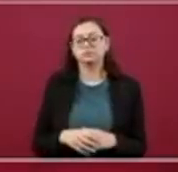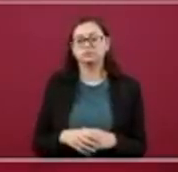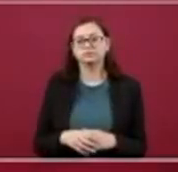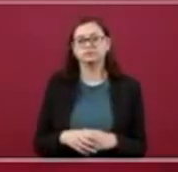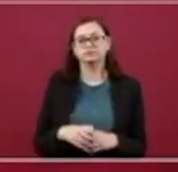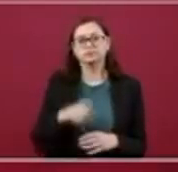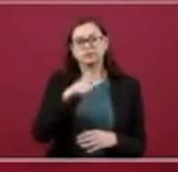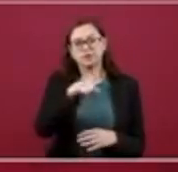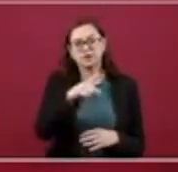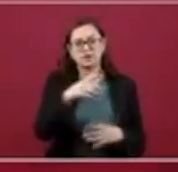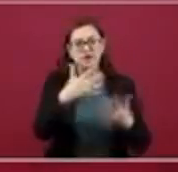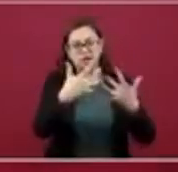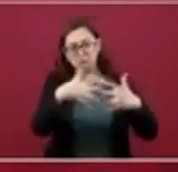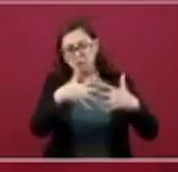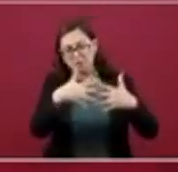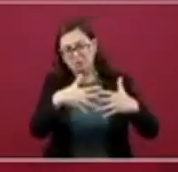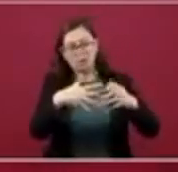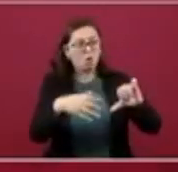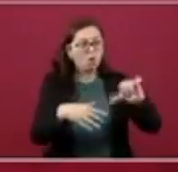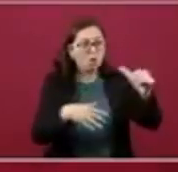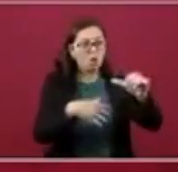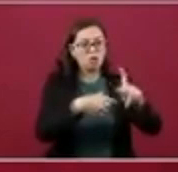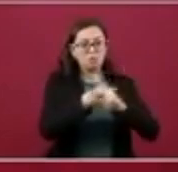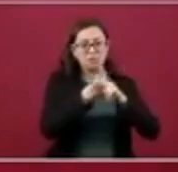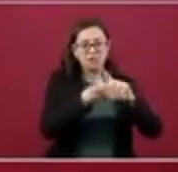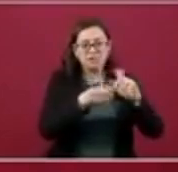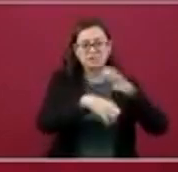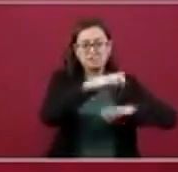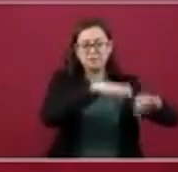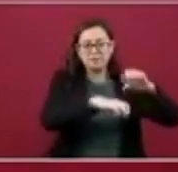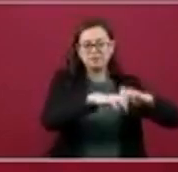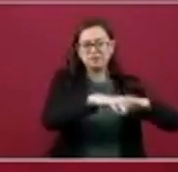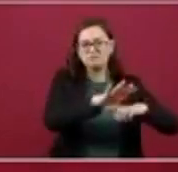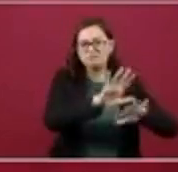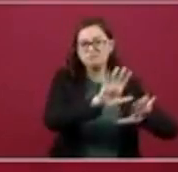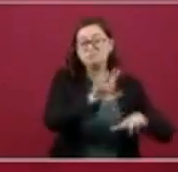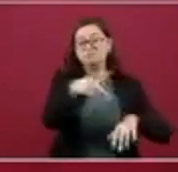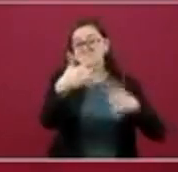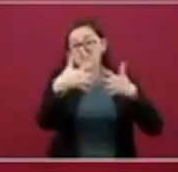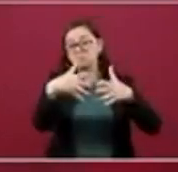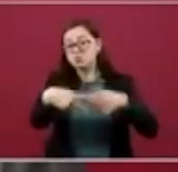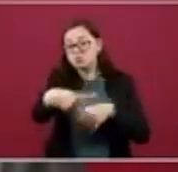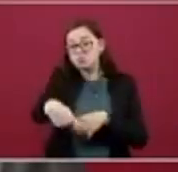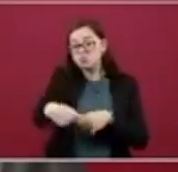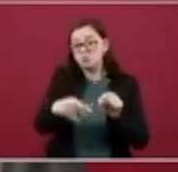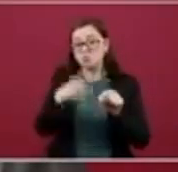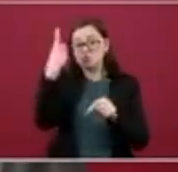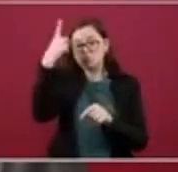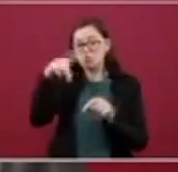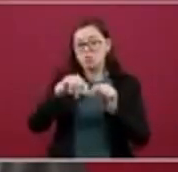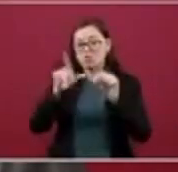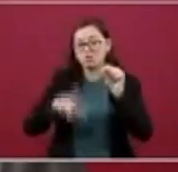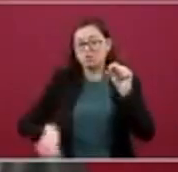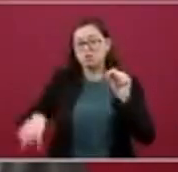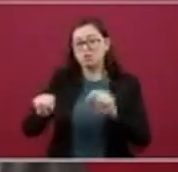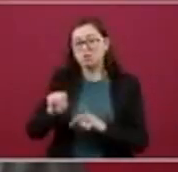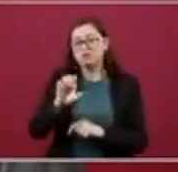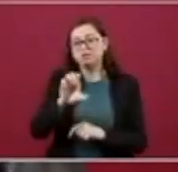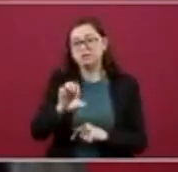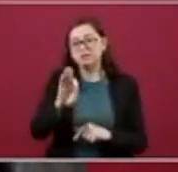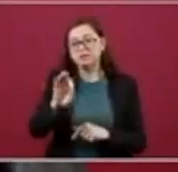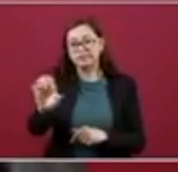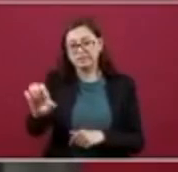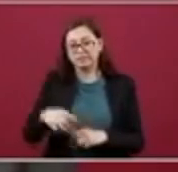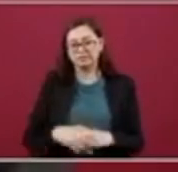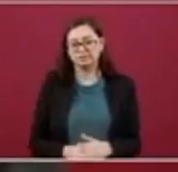empresarios extranjeros, es una planta de la Comisión Federal de Electricidad. En reunión matutina con los medios de comunicación este